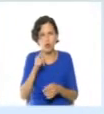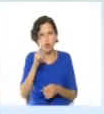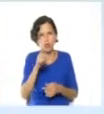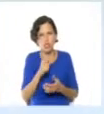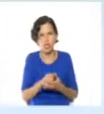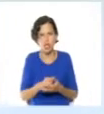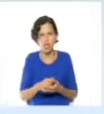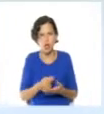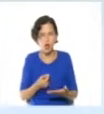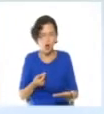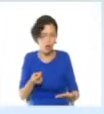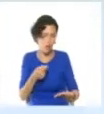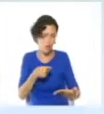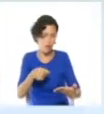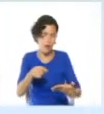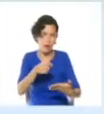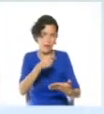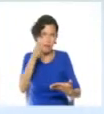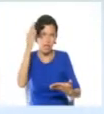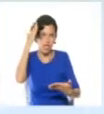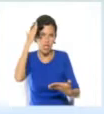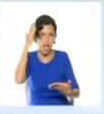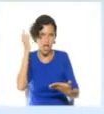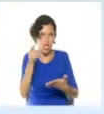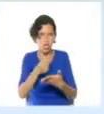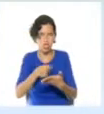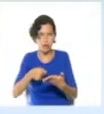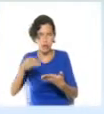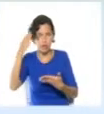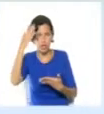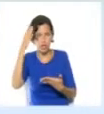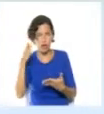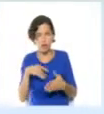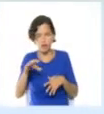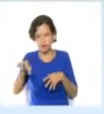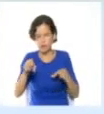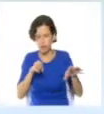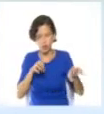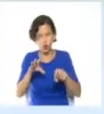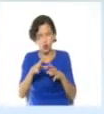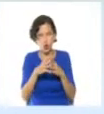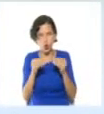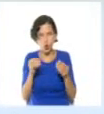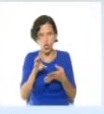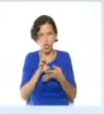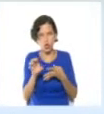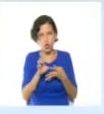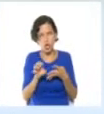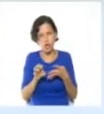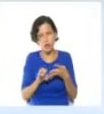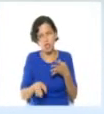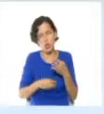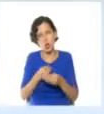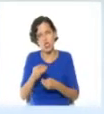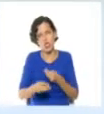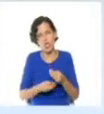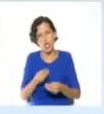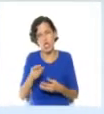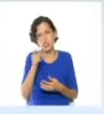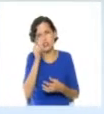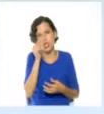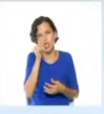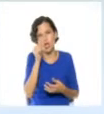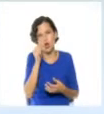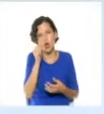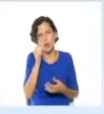ustedes un mapa mental y en ese mapa mental van a tomar toda esta serie de elementos que ocasiona el